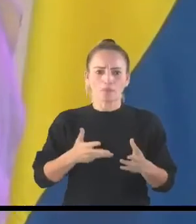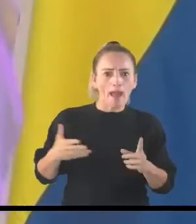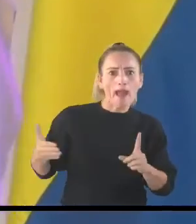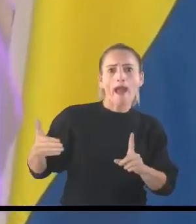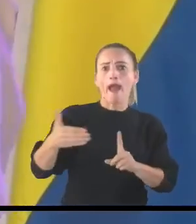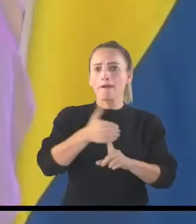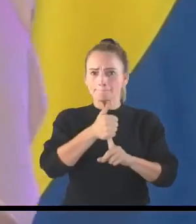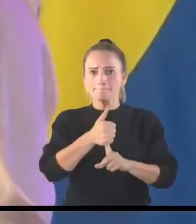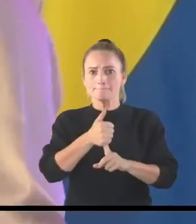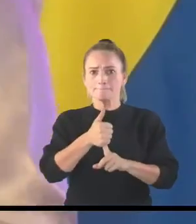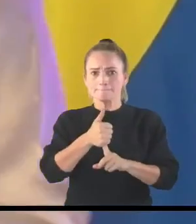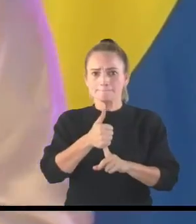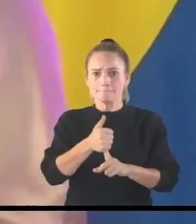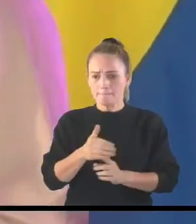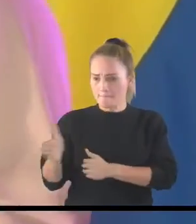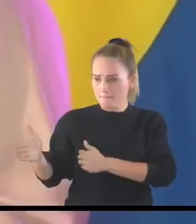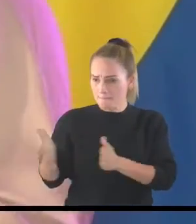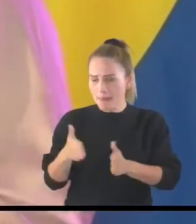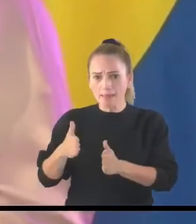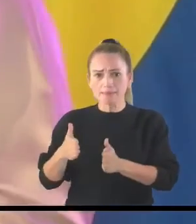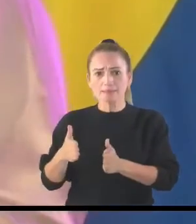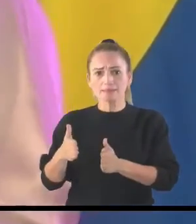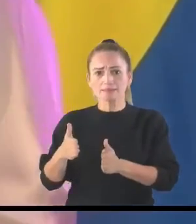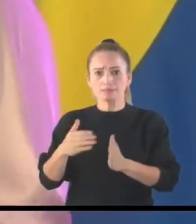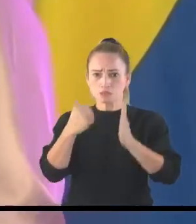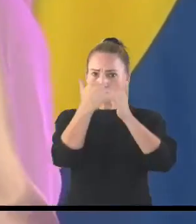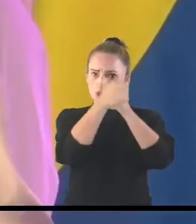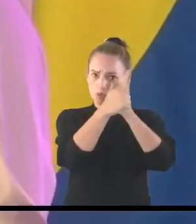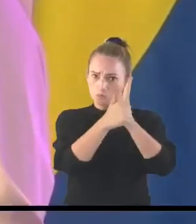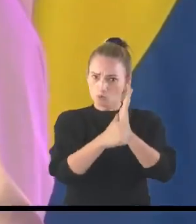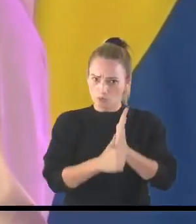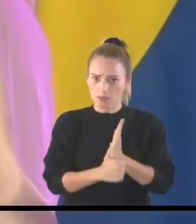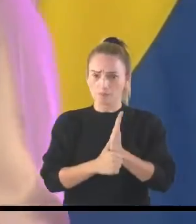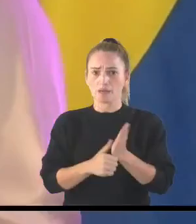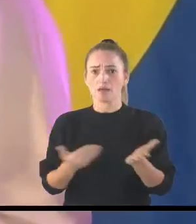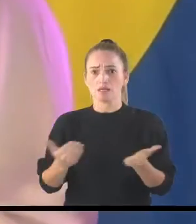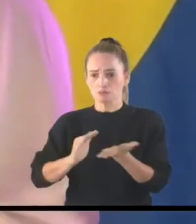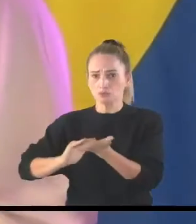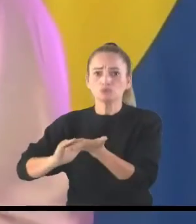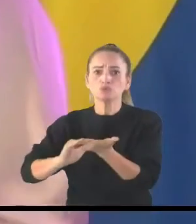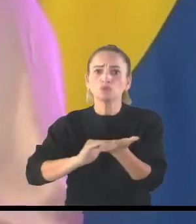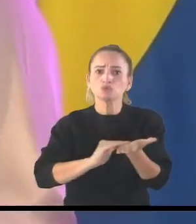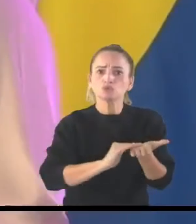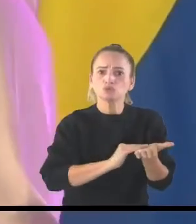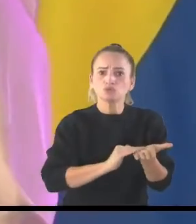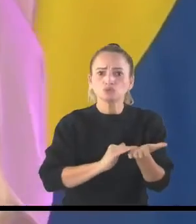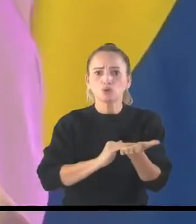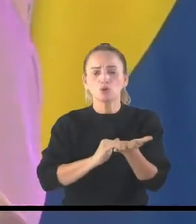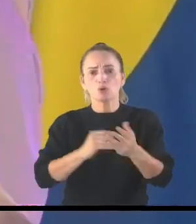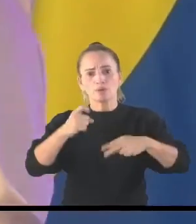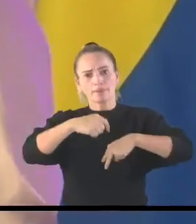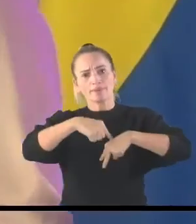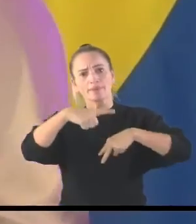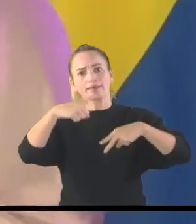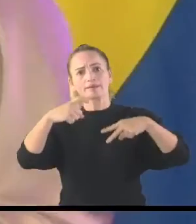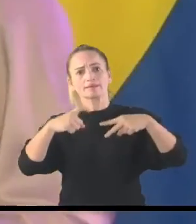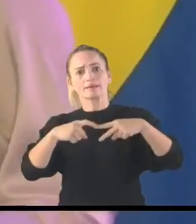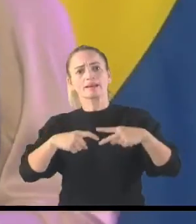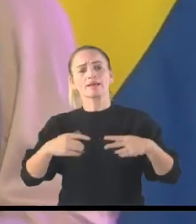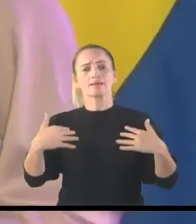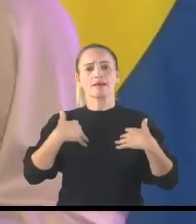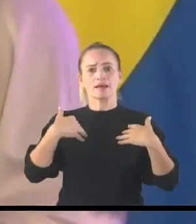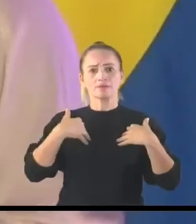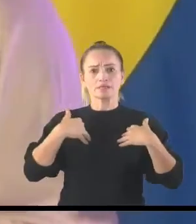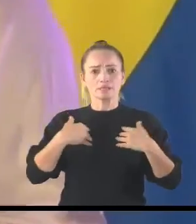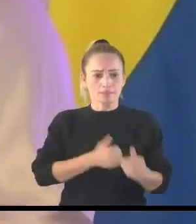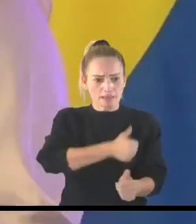logra avanzar en sus planes y programas de reparación integral a las